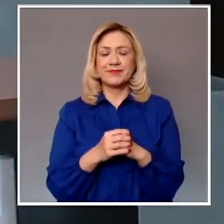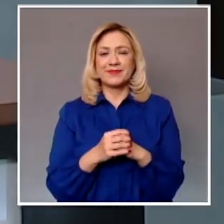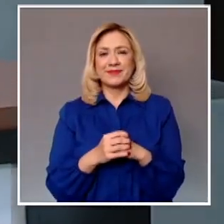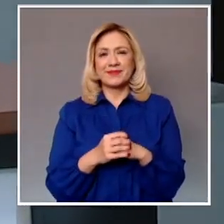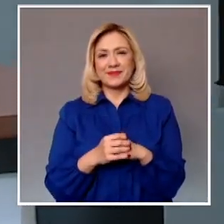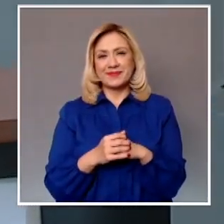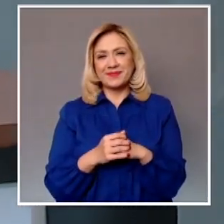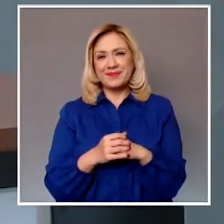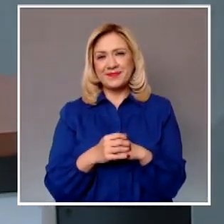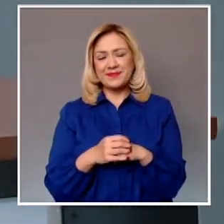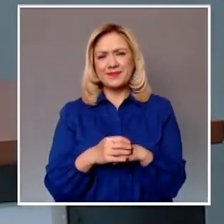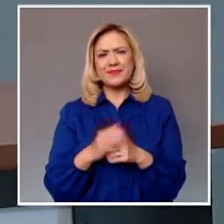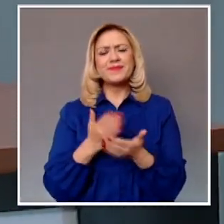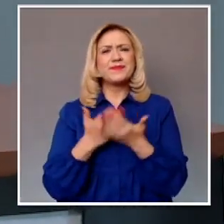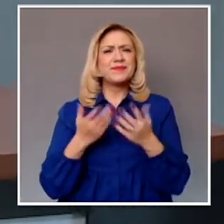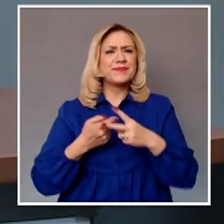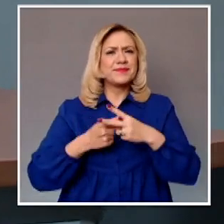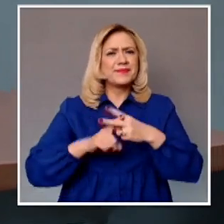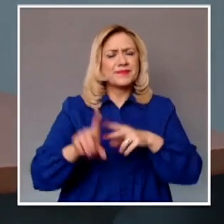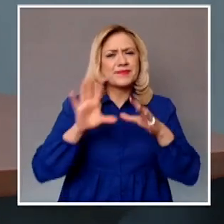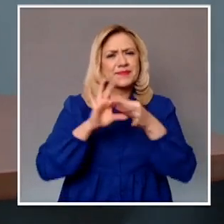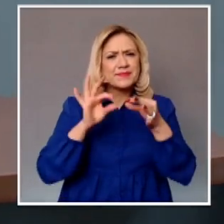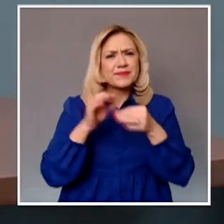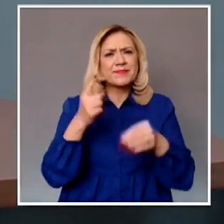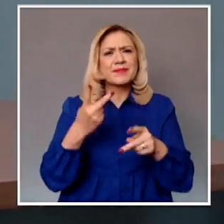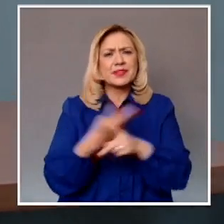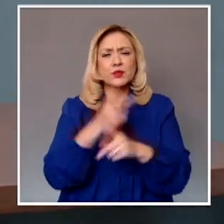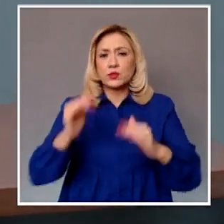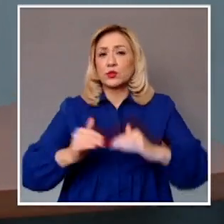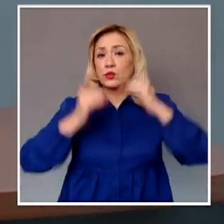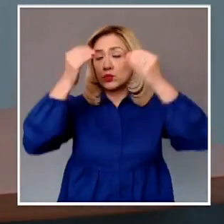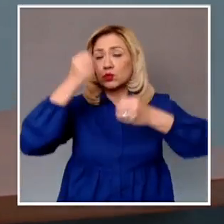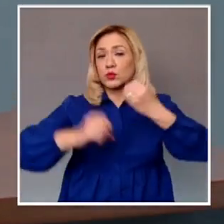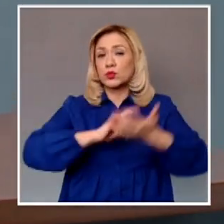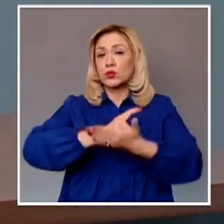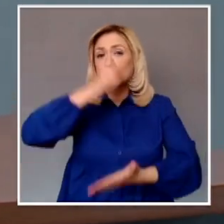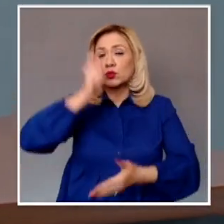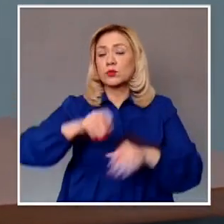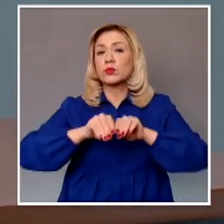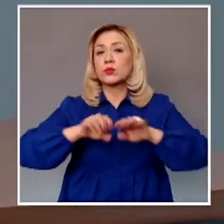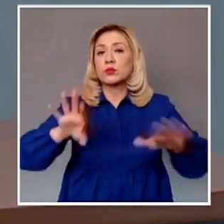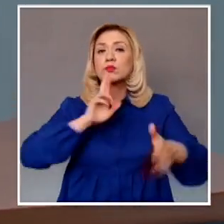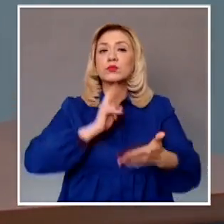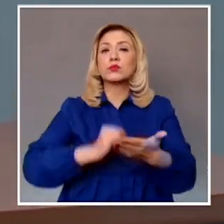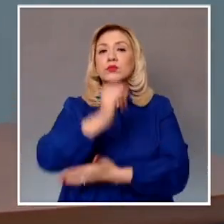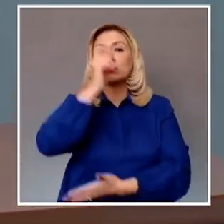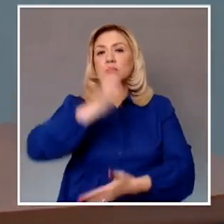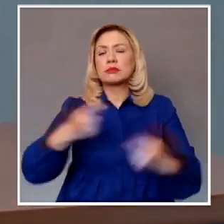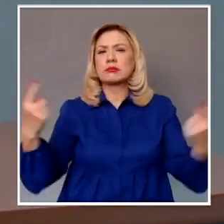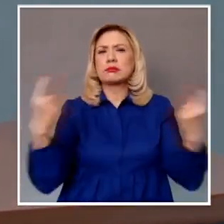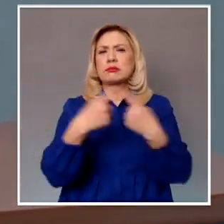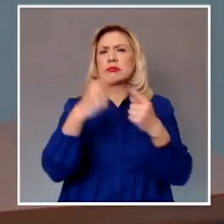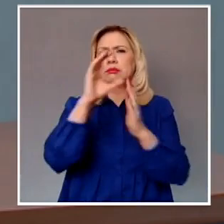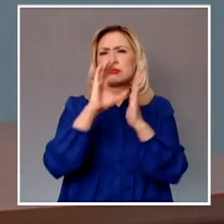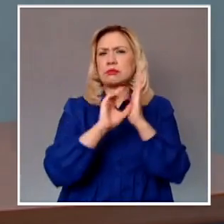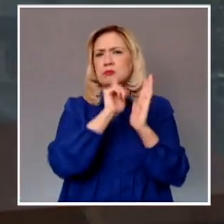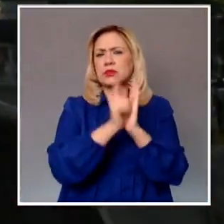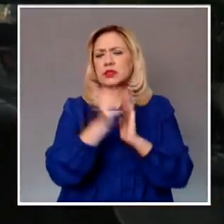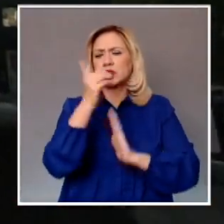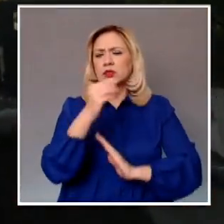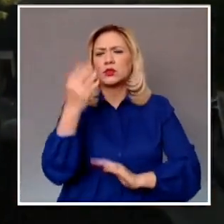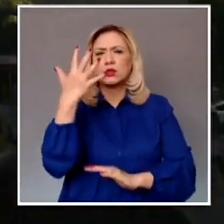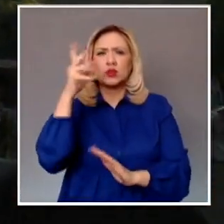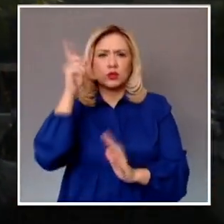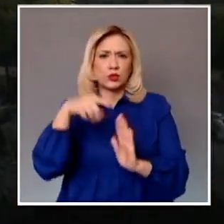Comenzamos con la información. La Suprema Corte publicó la sentencia del Pleno en la acción de inconstitucionalidad 105-2022, en